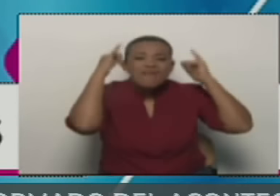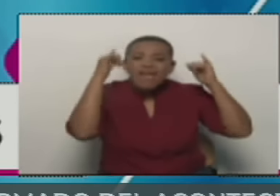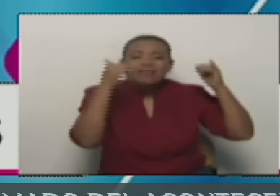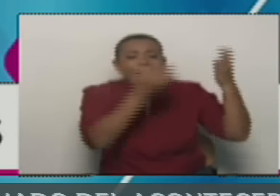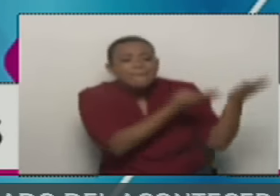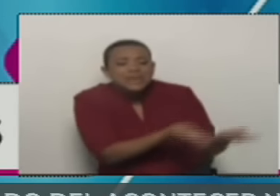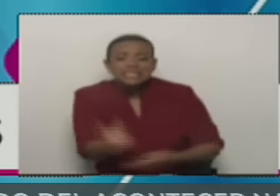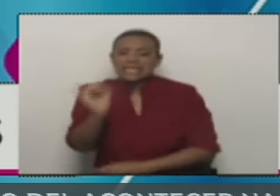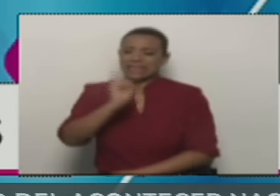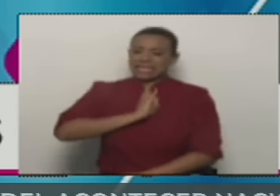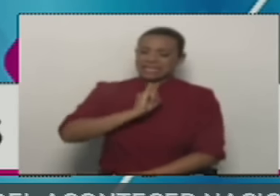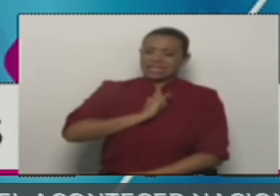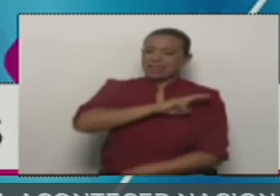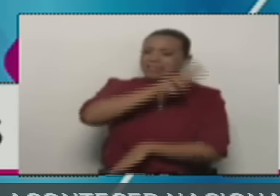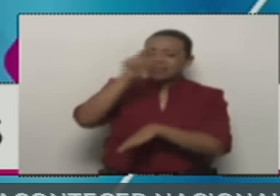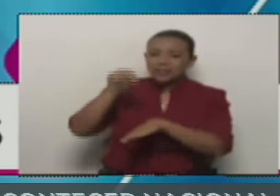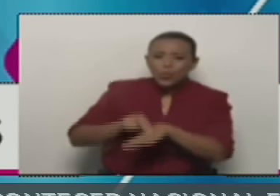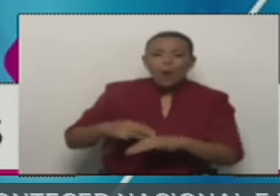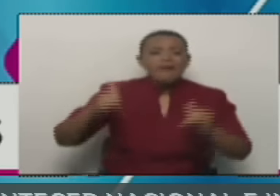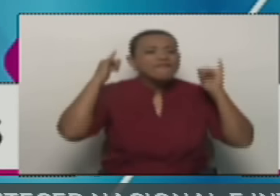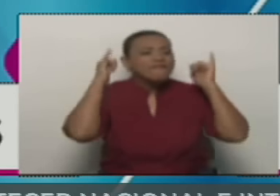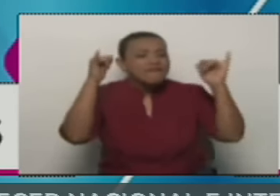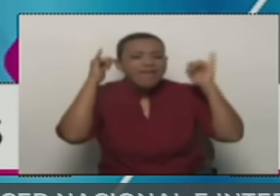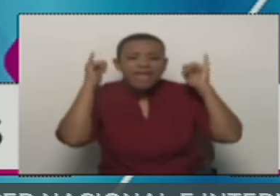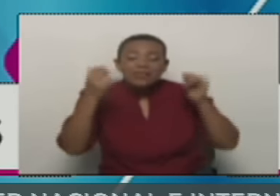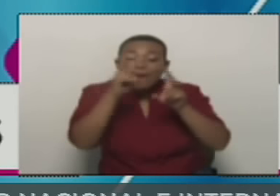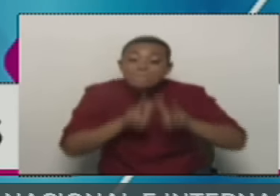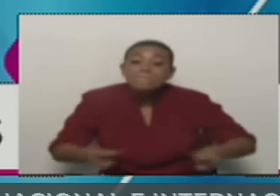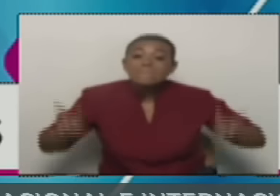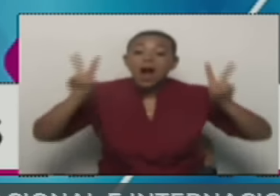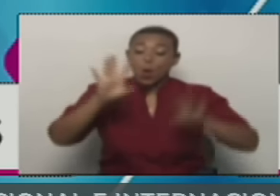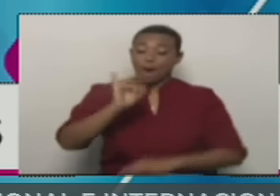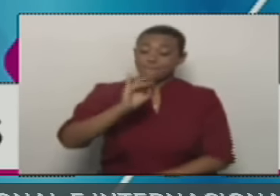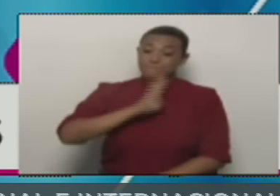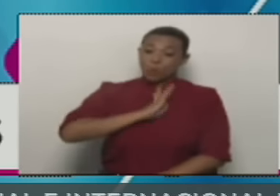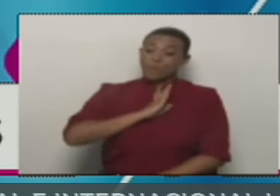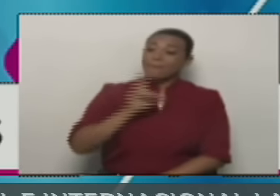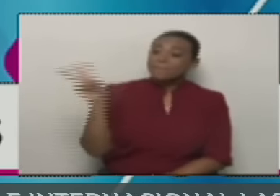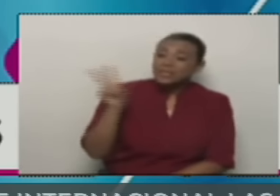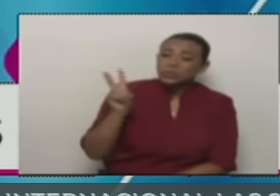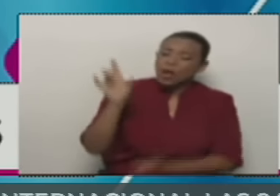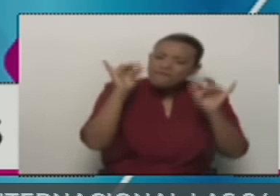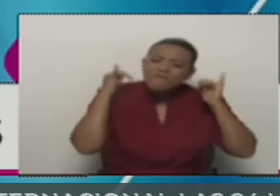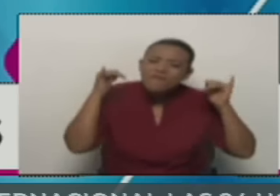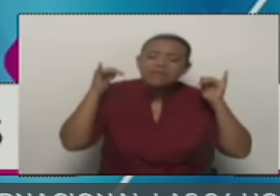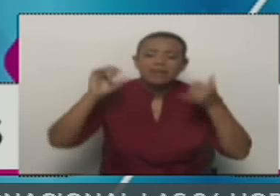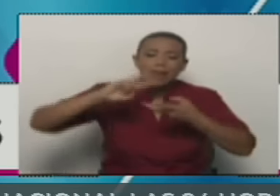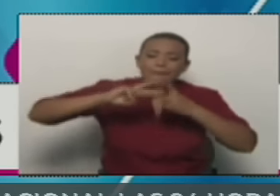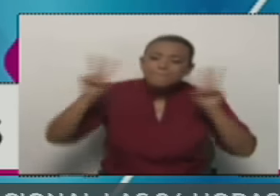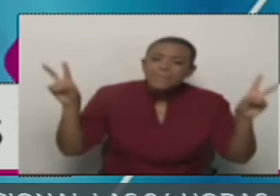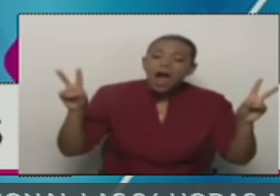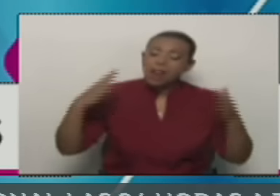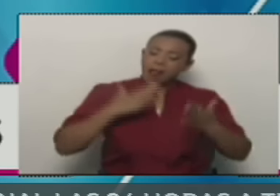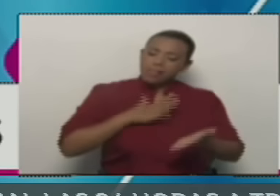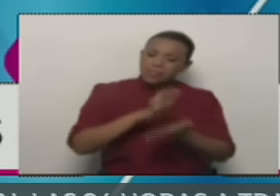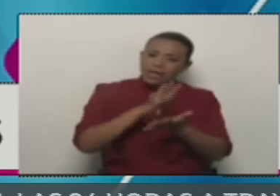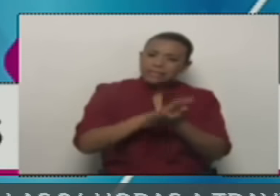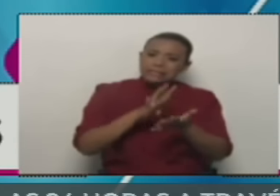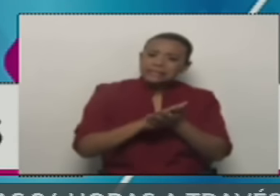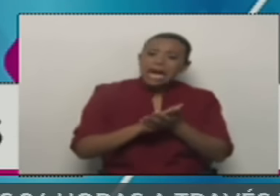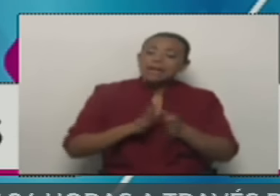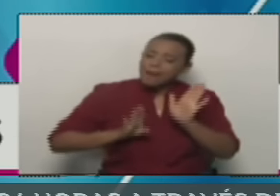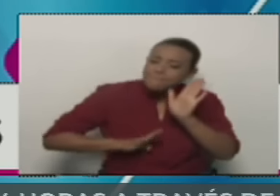identidad nacional, en una fiesta de los valores venezolanos, en una fiesta de la paz, de la armonía y de que